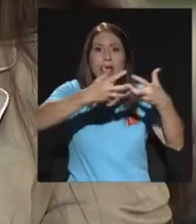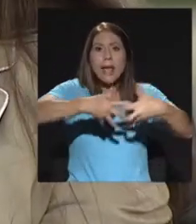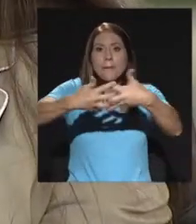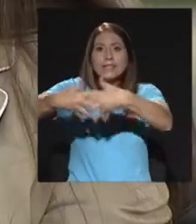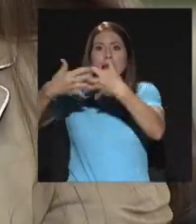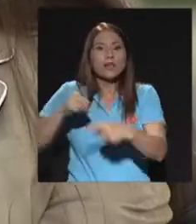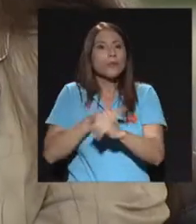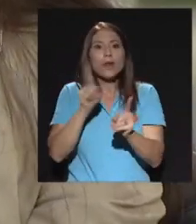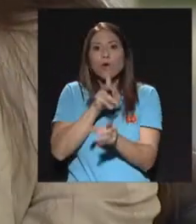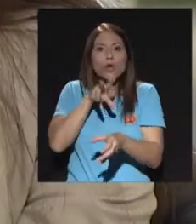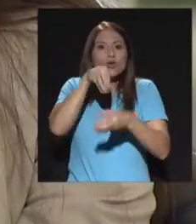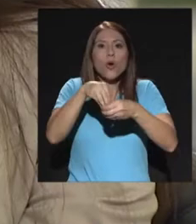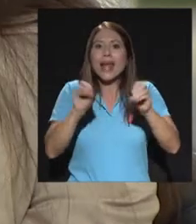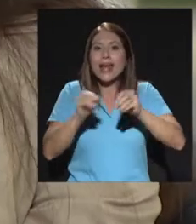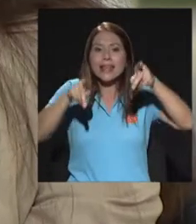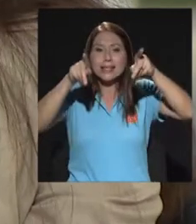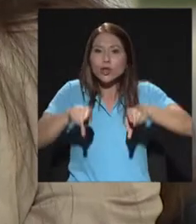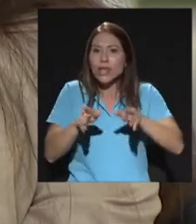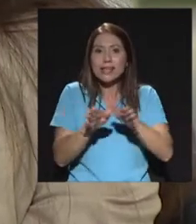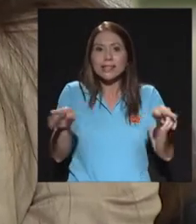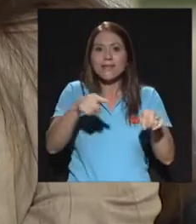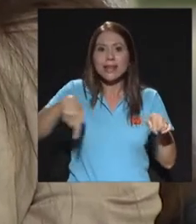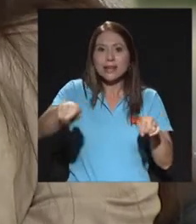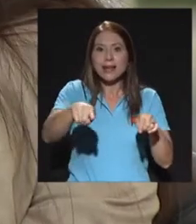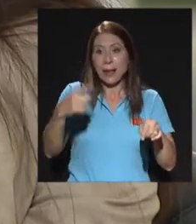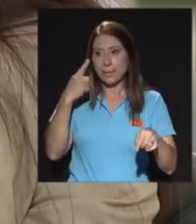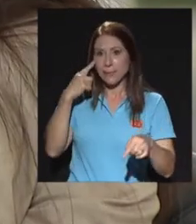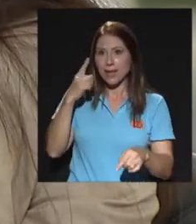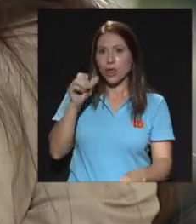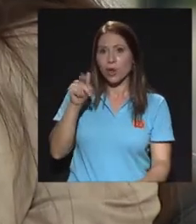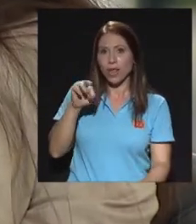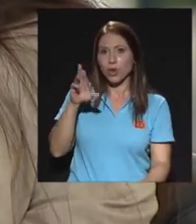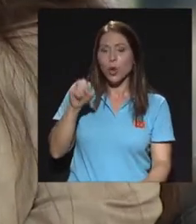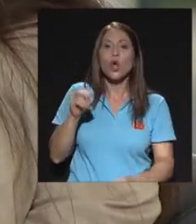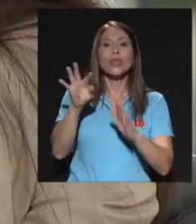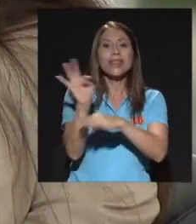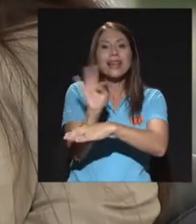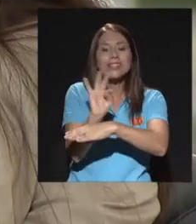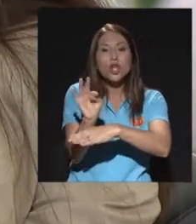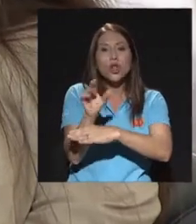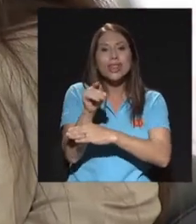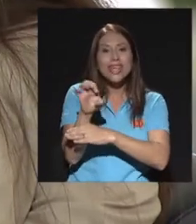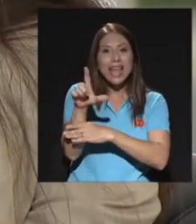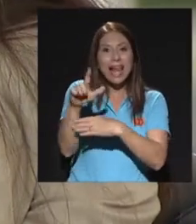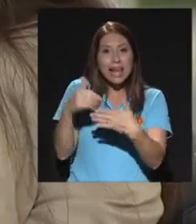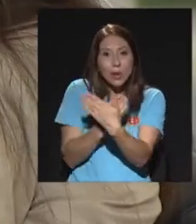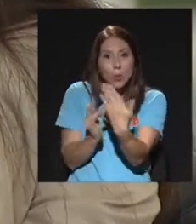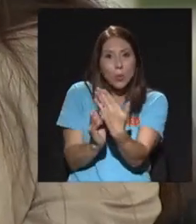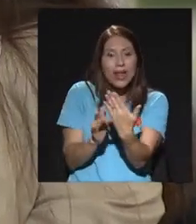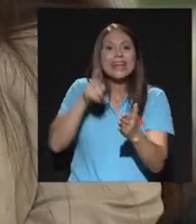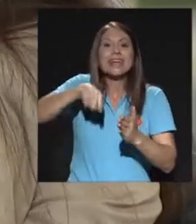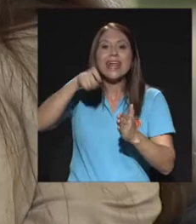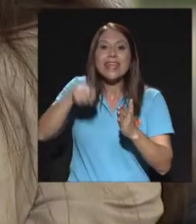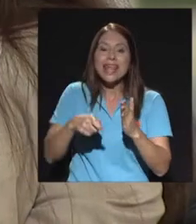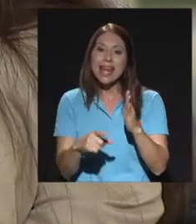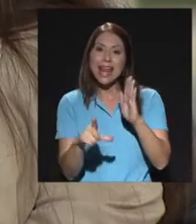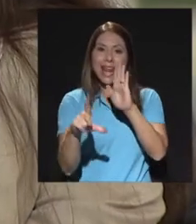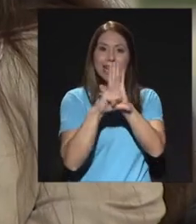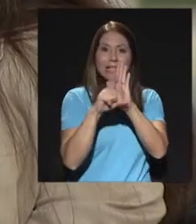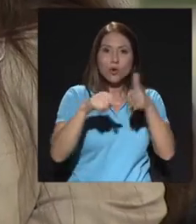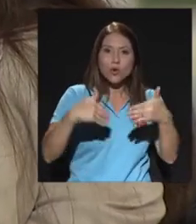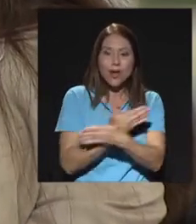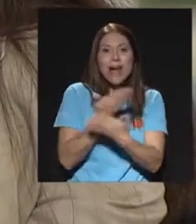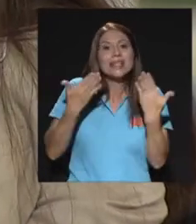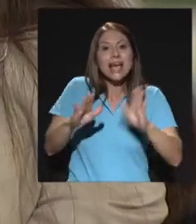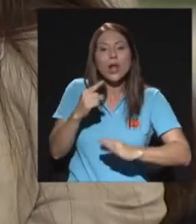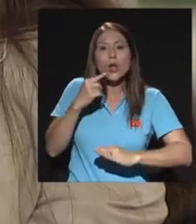de la sociedad civil. Mire, don Antonio, la televisión digital requiere una legislación nueva, así lo ha dicho la Contraloría General de la